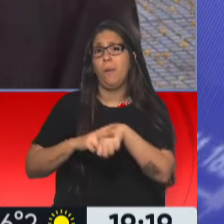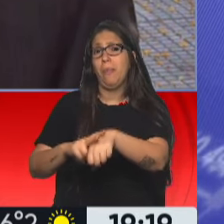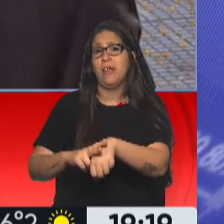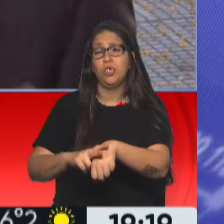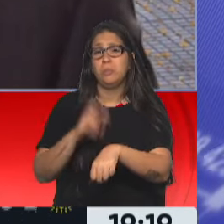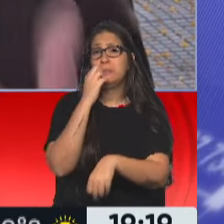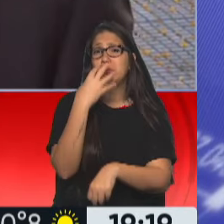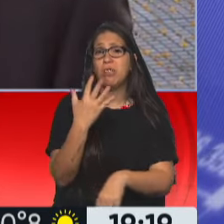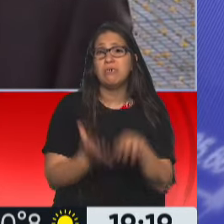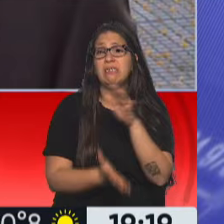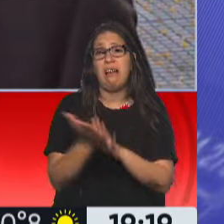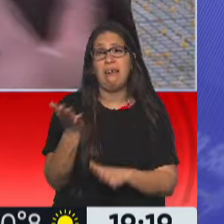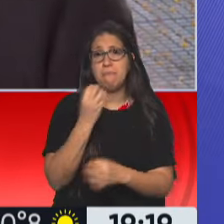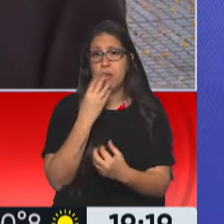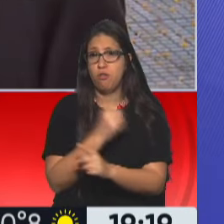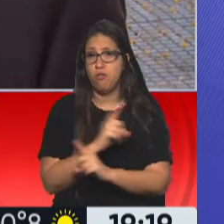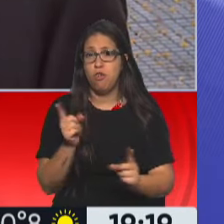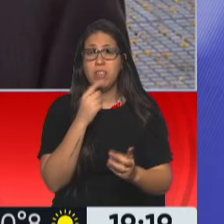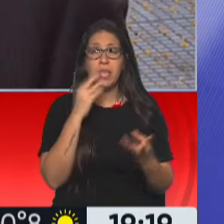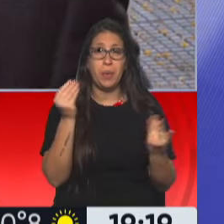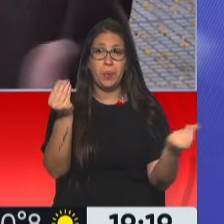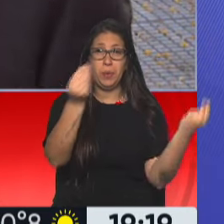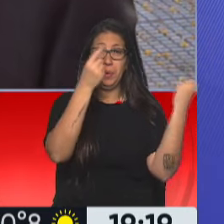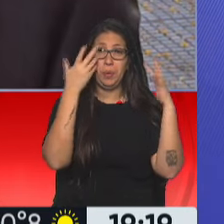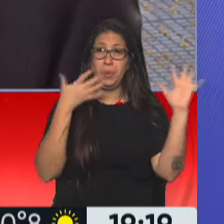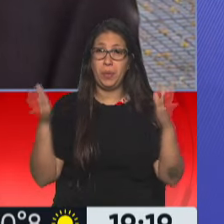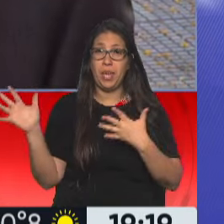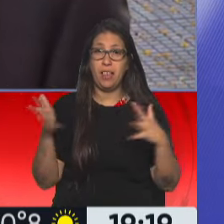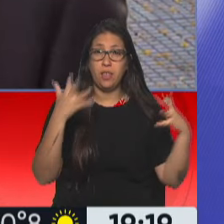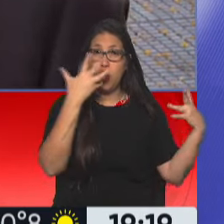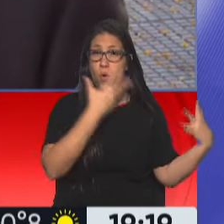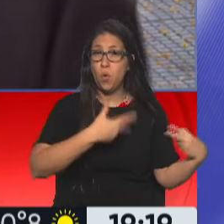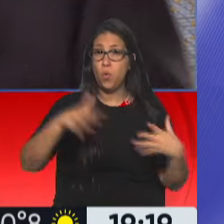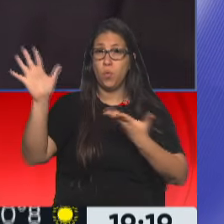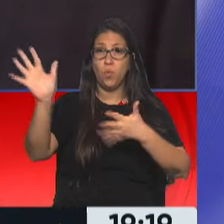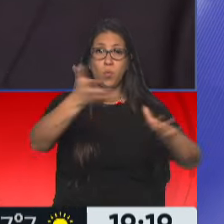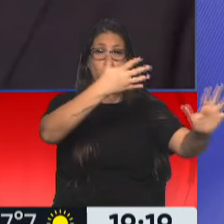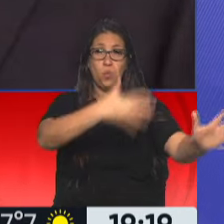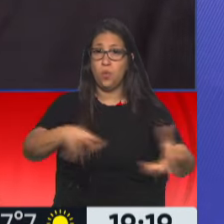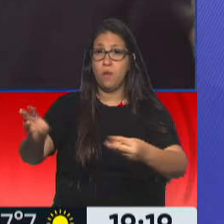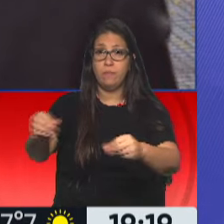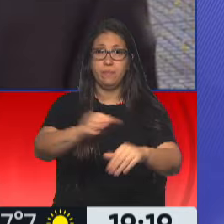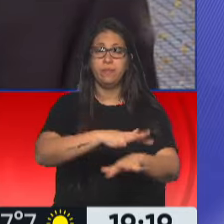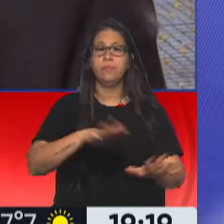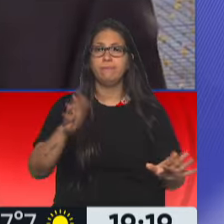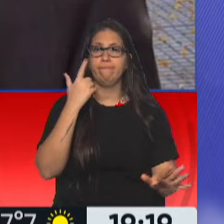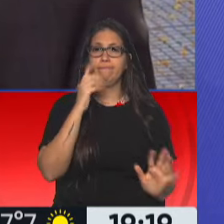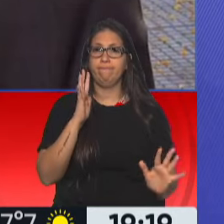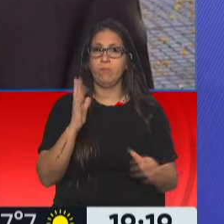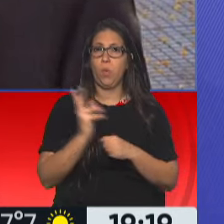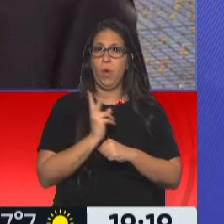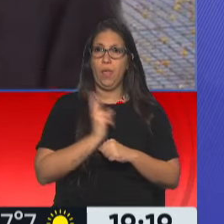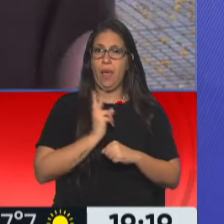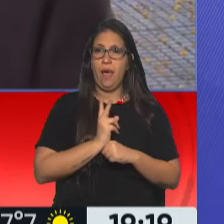evitar salir, y en particular cuando hay dispersión por parte del viento donde pueden arrastrar esos materiales e incorporarse. Quizá una